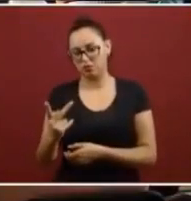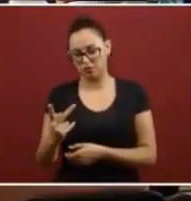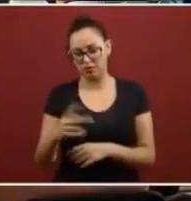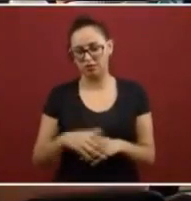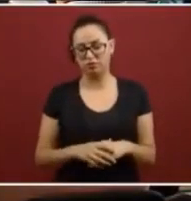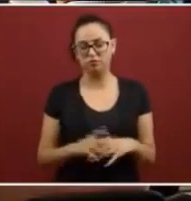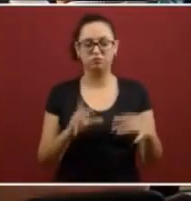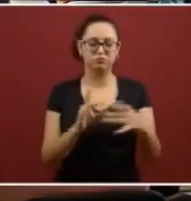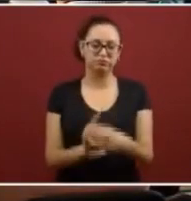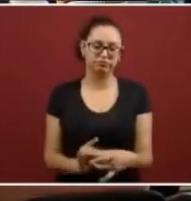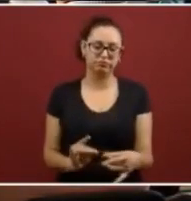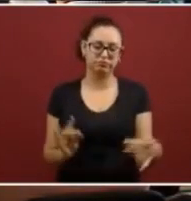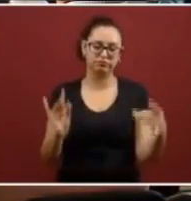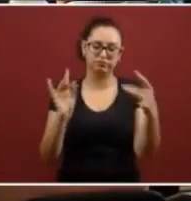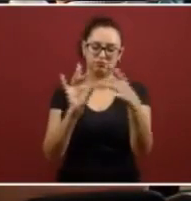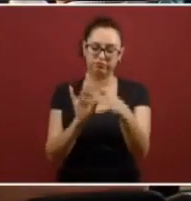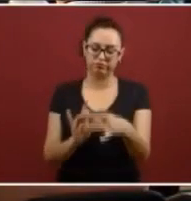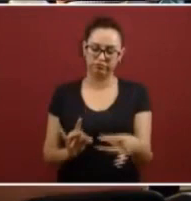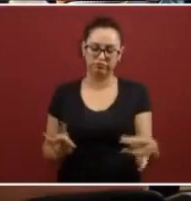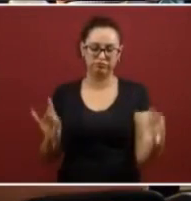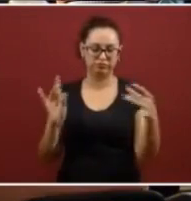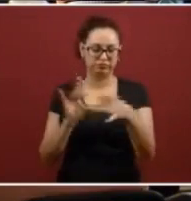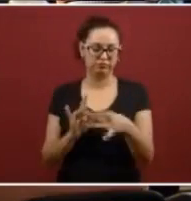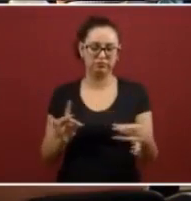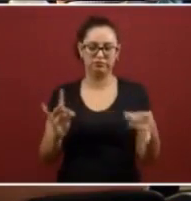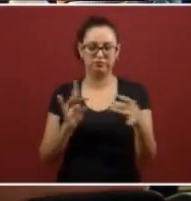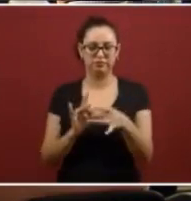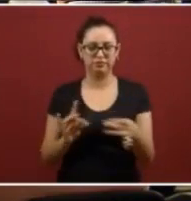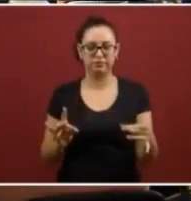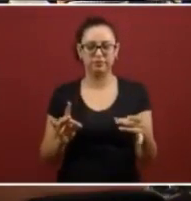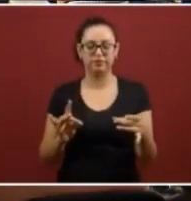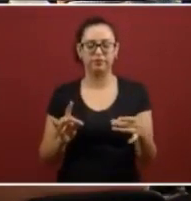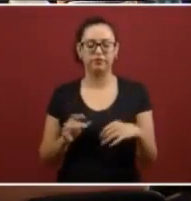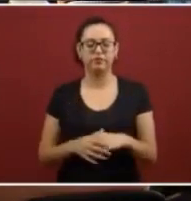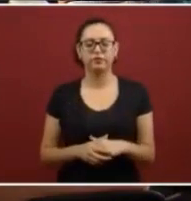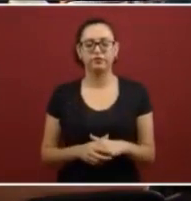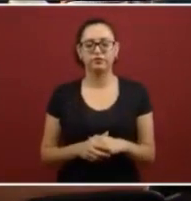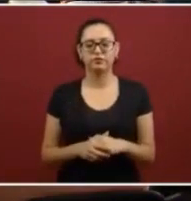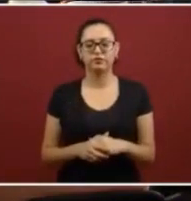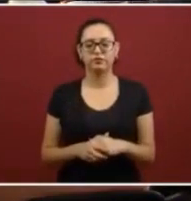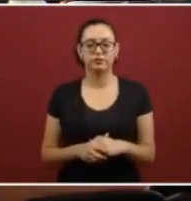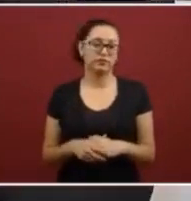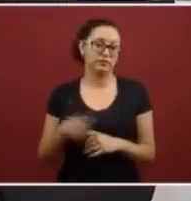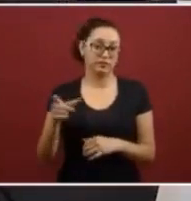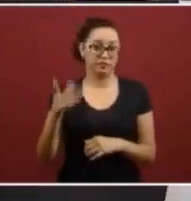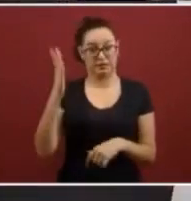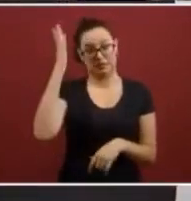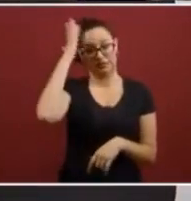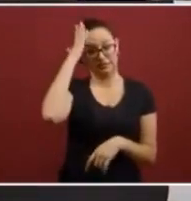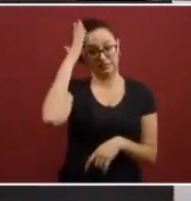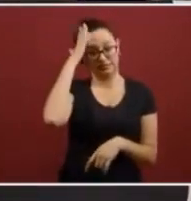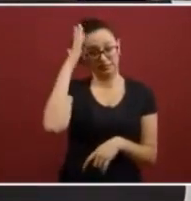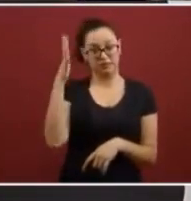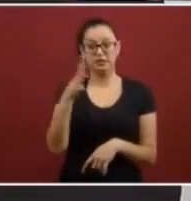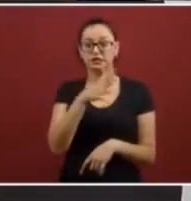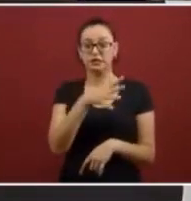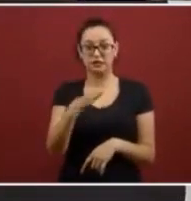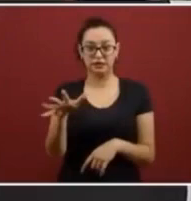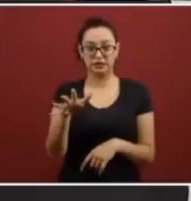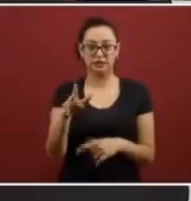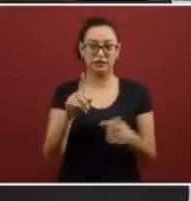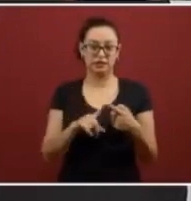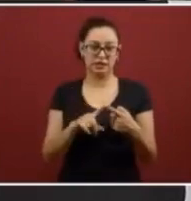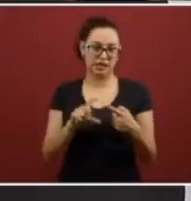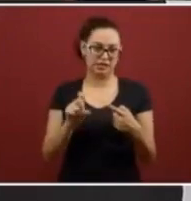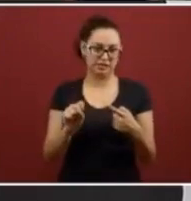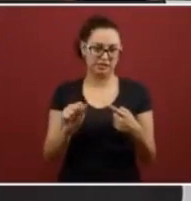va a explicarles. he will Ya explain. no va a ser solo el director general He will no longer be del just